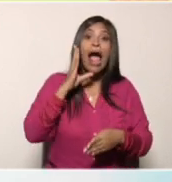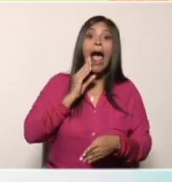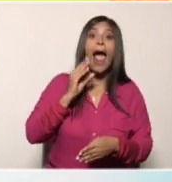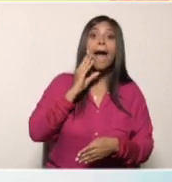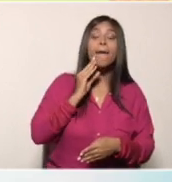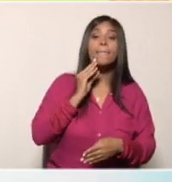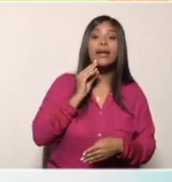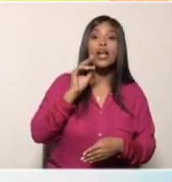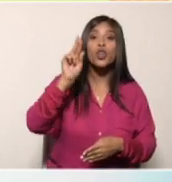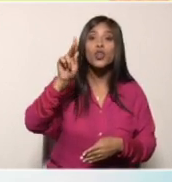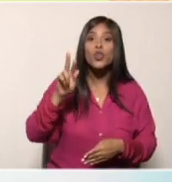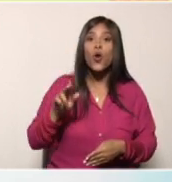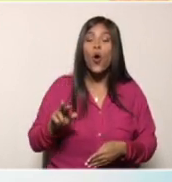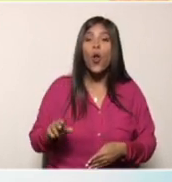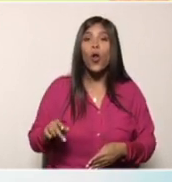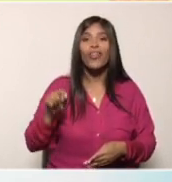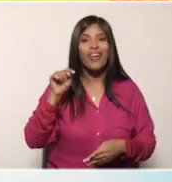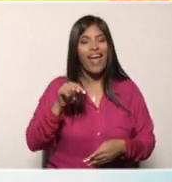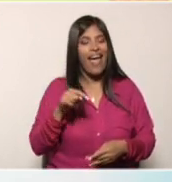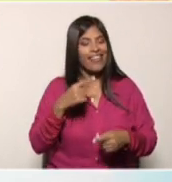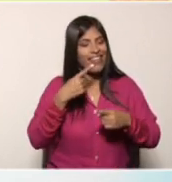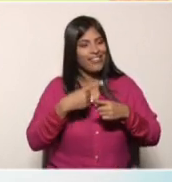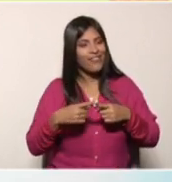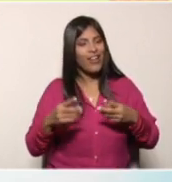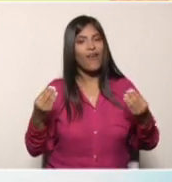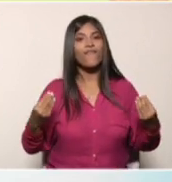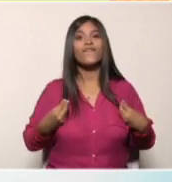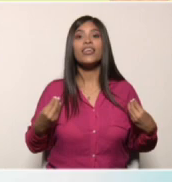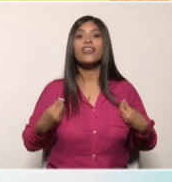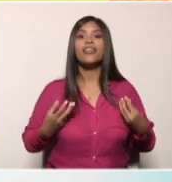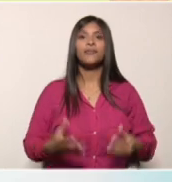experiencias cotidianas de esta maravillosa vida.